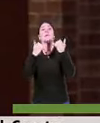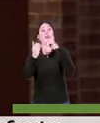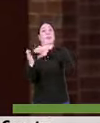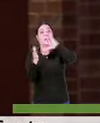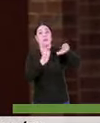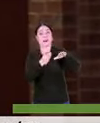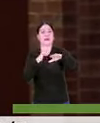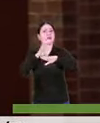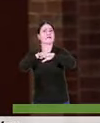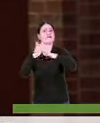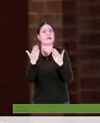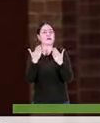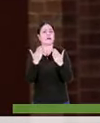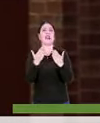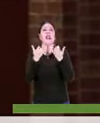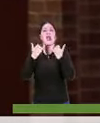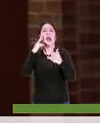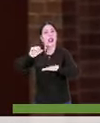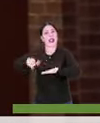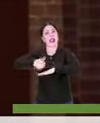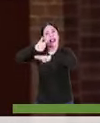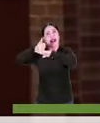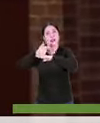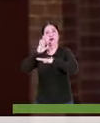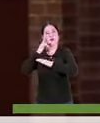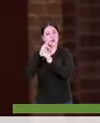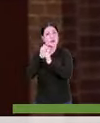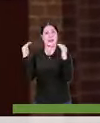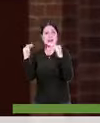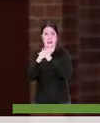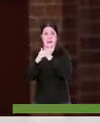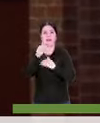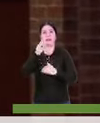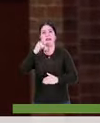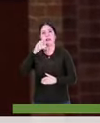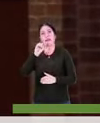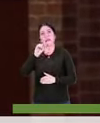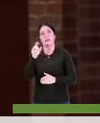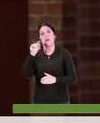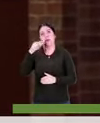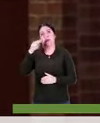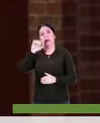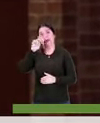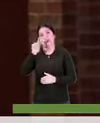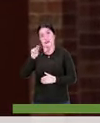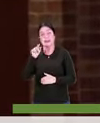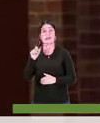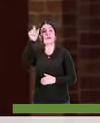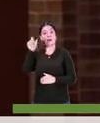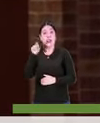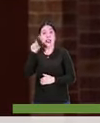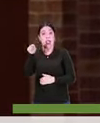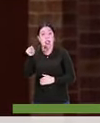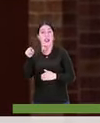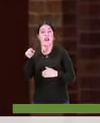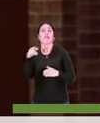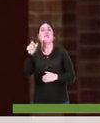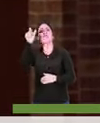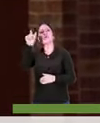entonces con el gerente del IDU, Diego Sánchez Fonseca. Esta entidad, quien